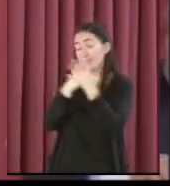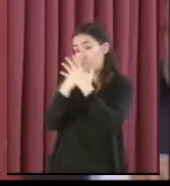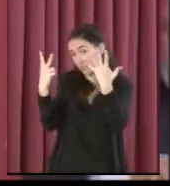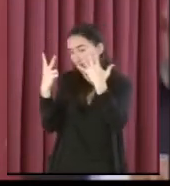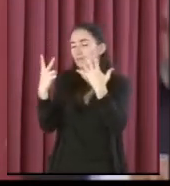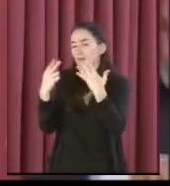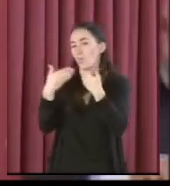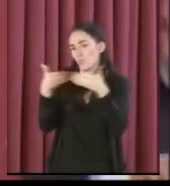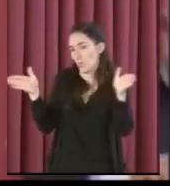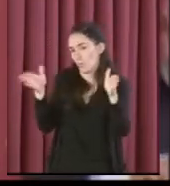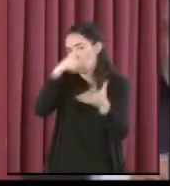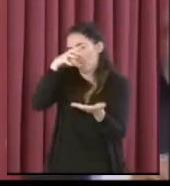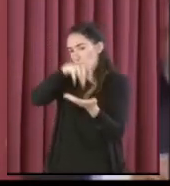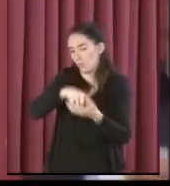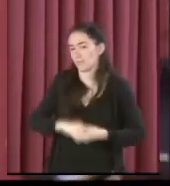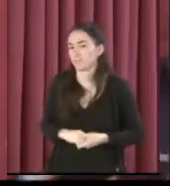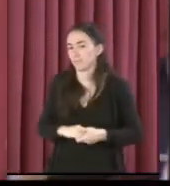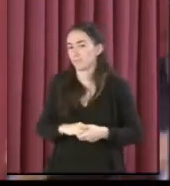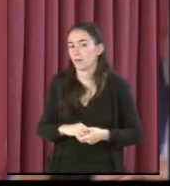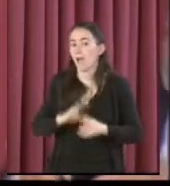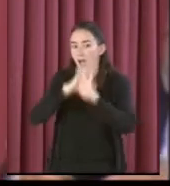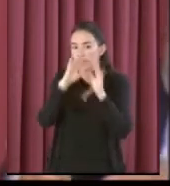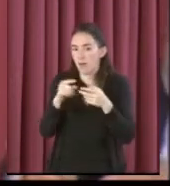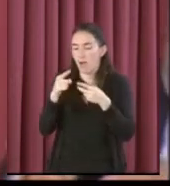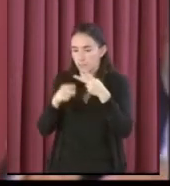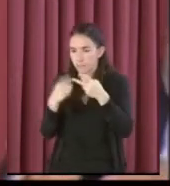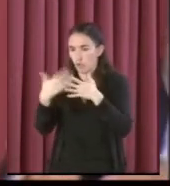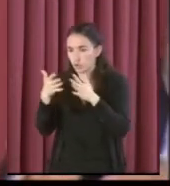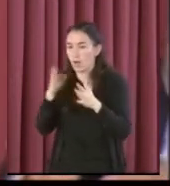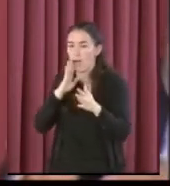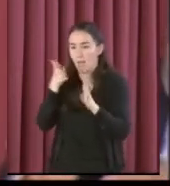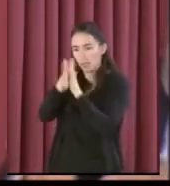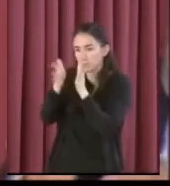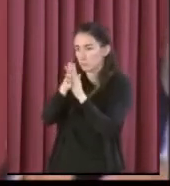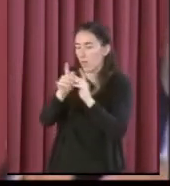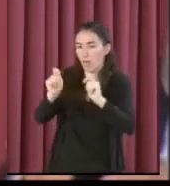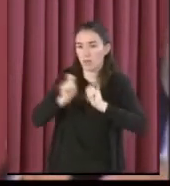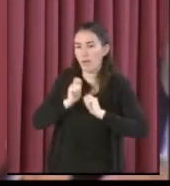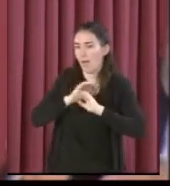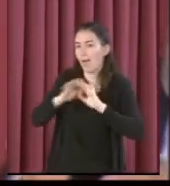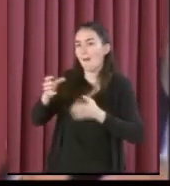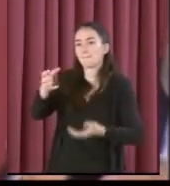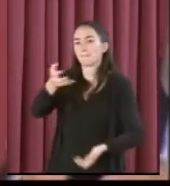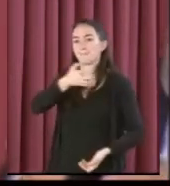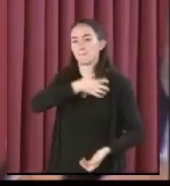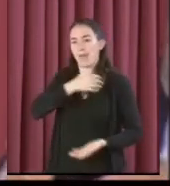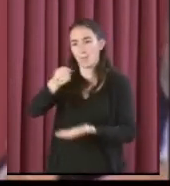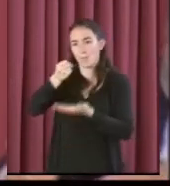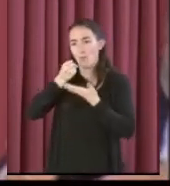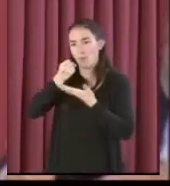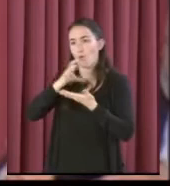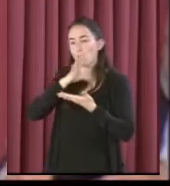Estas y otras herramientas nos han hecho merecedoras de una mención especial del Premio de Administración Pública en Apoyo al